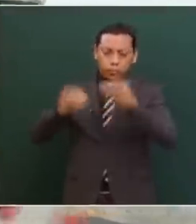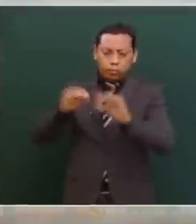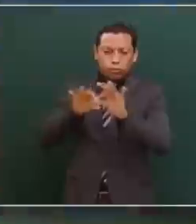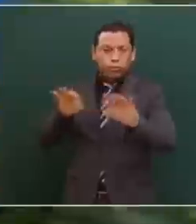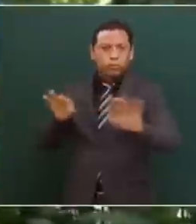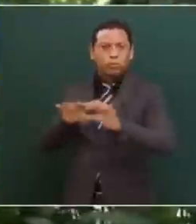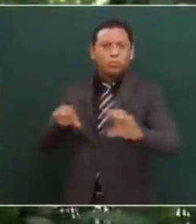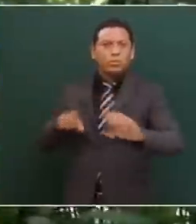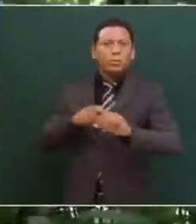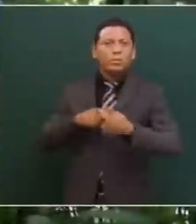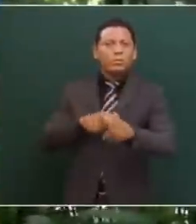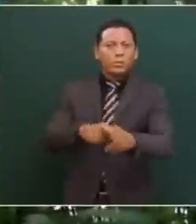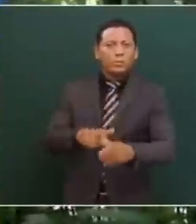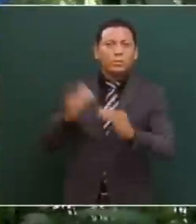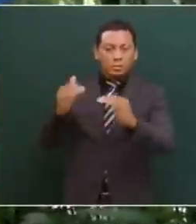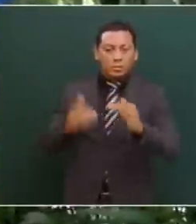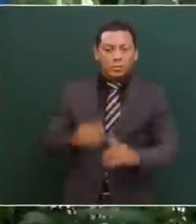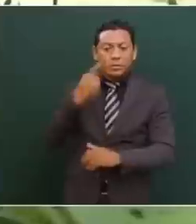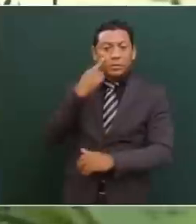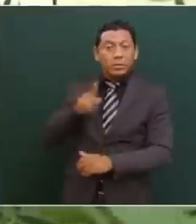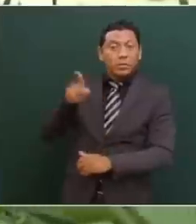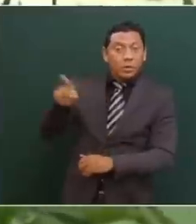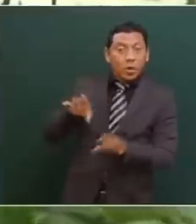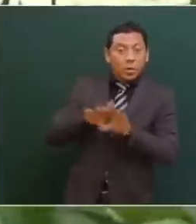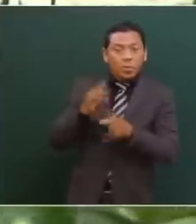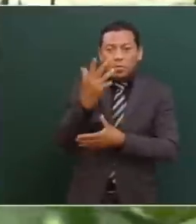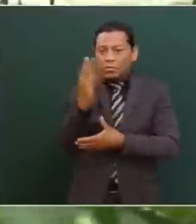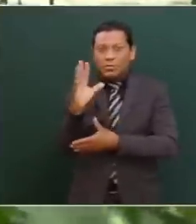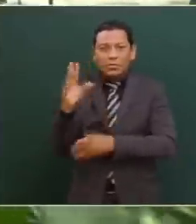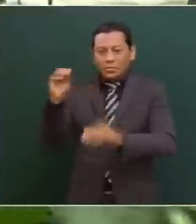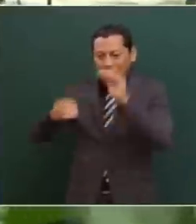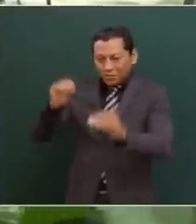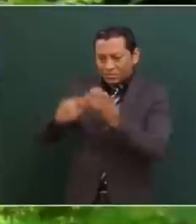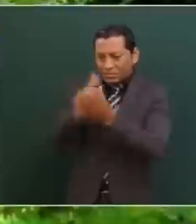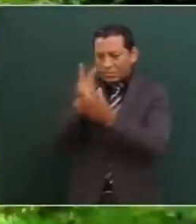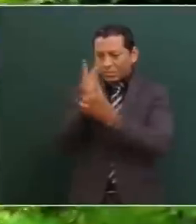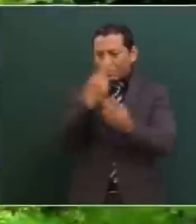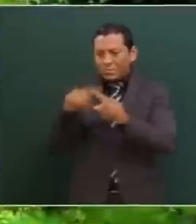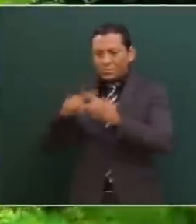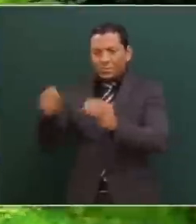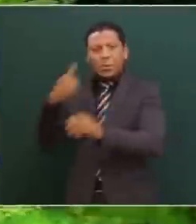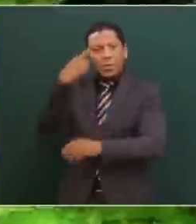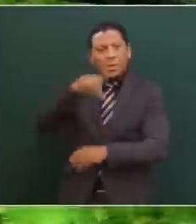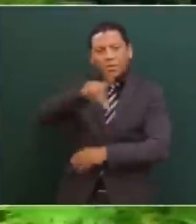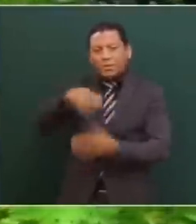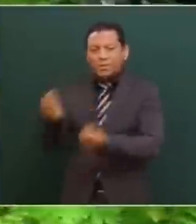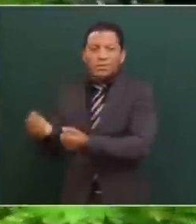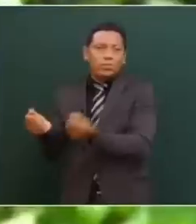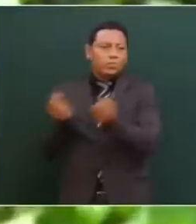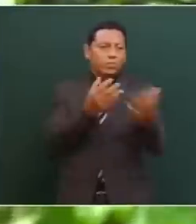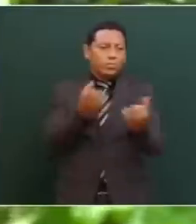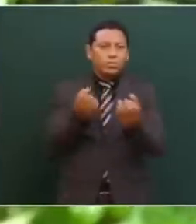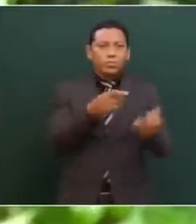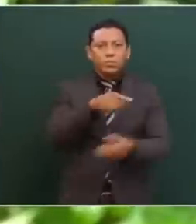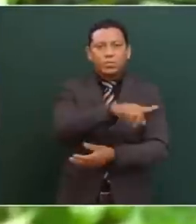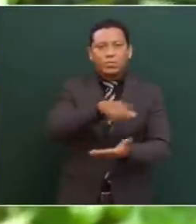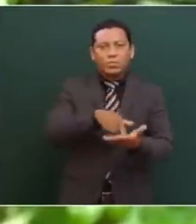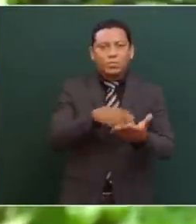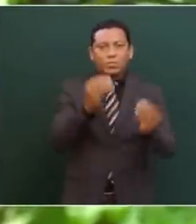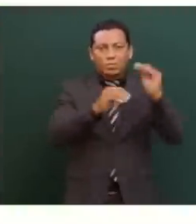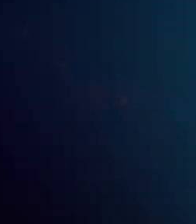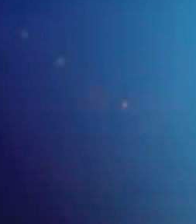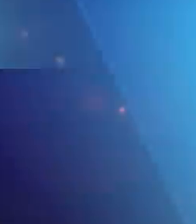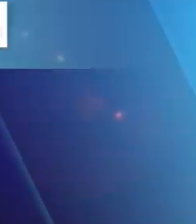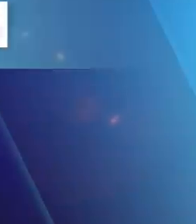predio. En materia de sustentabilidad, continúa el cultivo de plantas de ornato en el vivero para su traslado a las áreas verdes de la refinería.